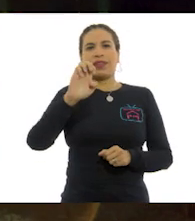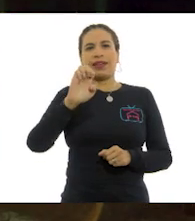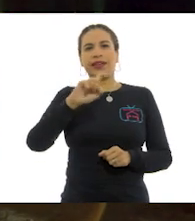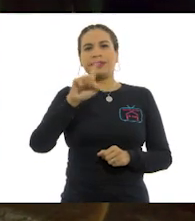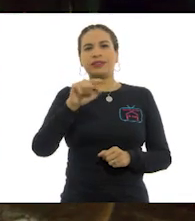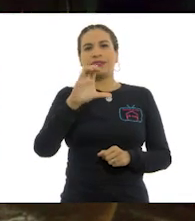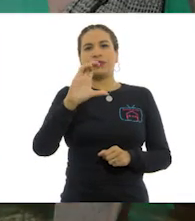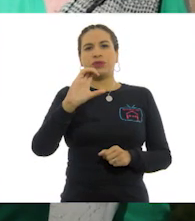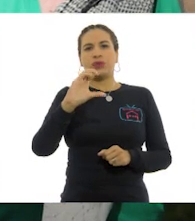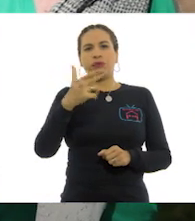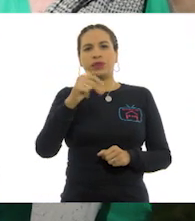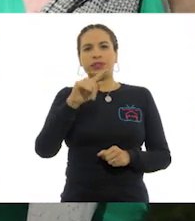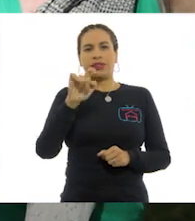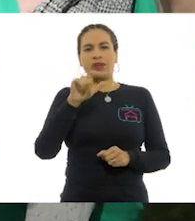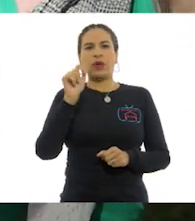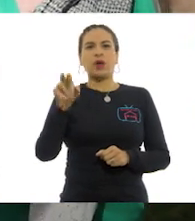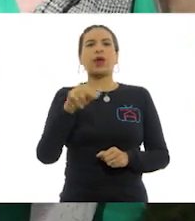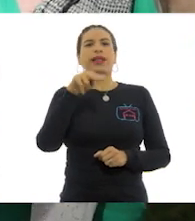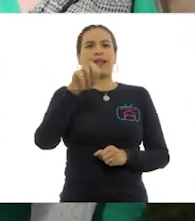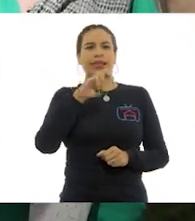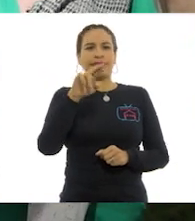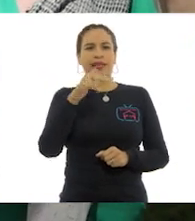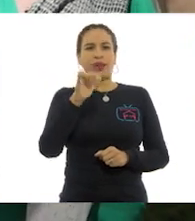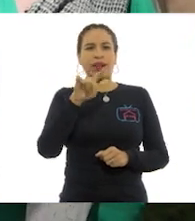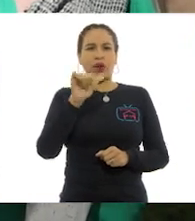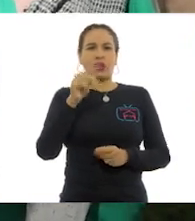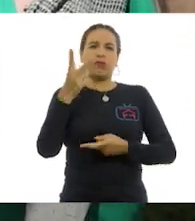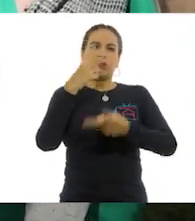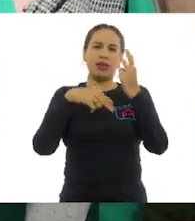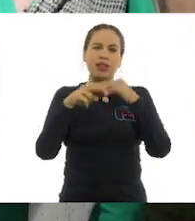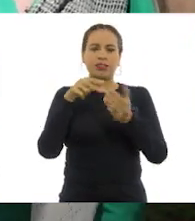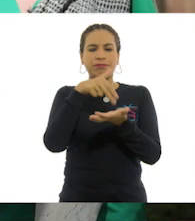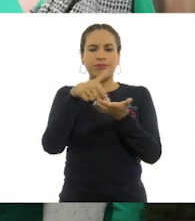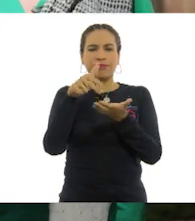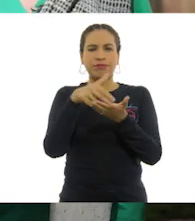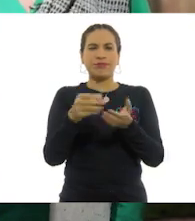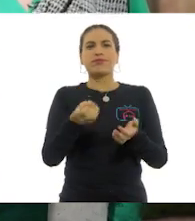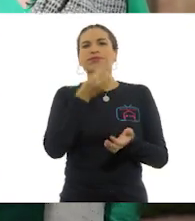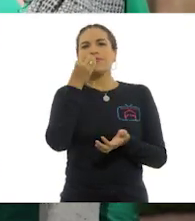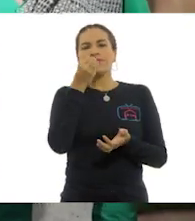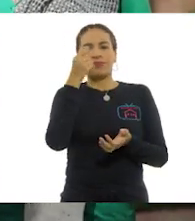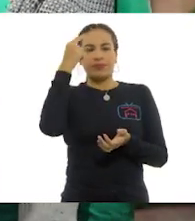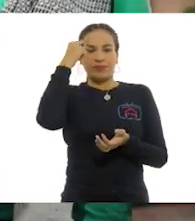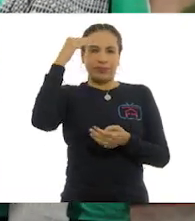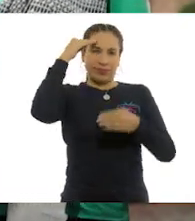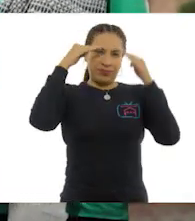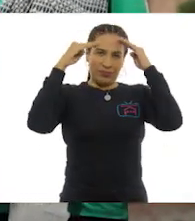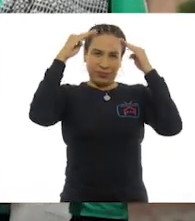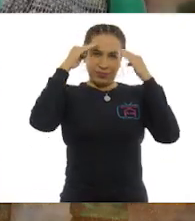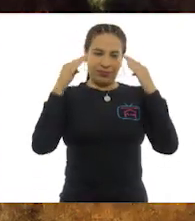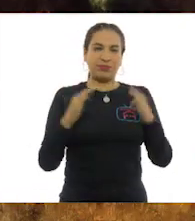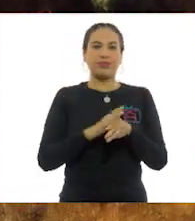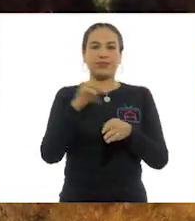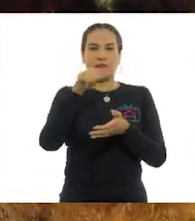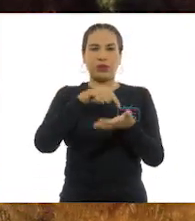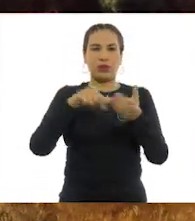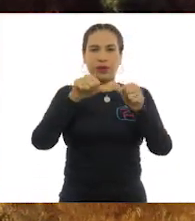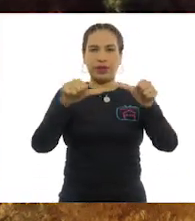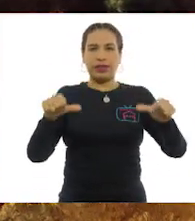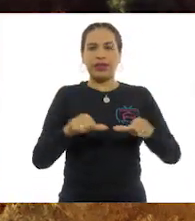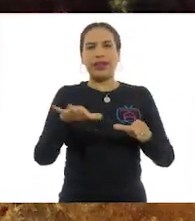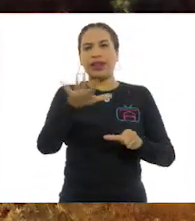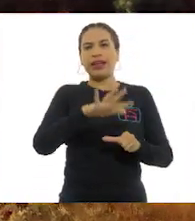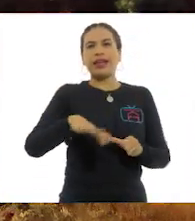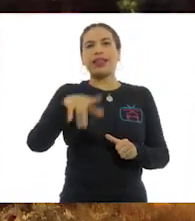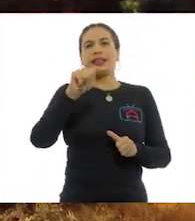donde Nezahualcóyotl venía a caminar, a hacer oración y reflexión. Entonces el área era parte de Texcutzinco y se